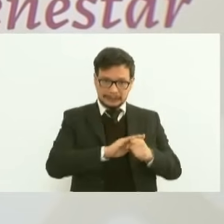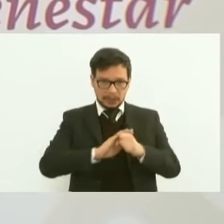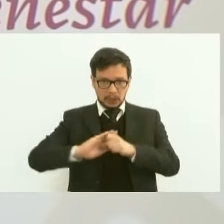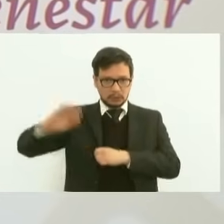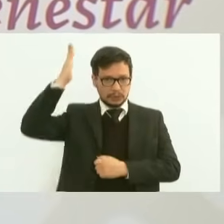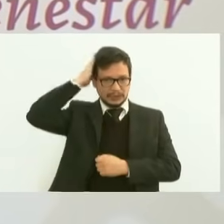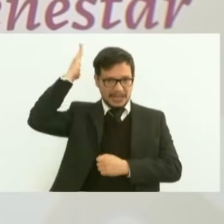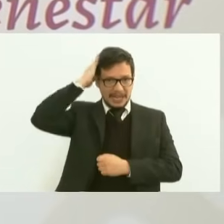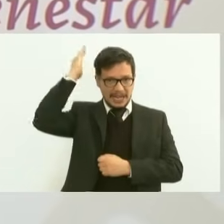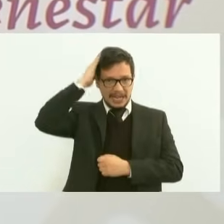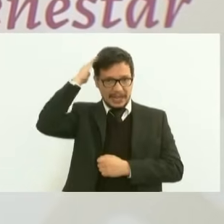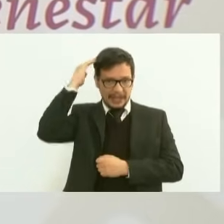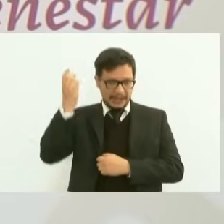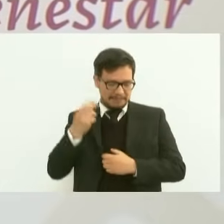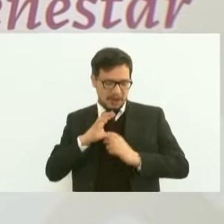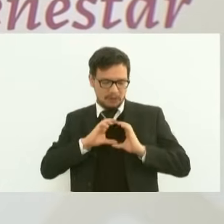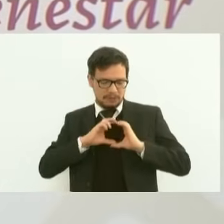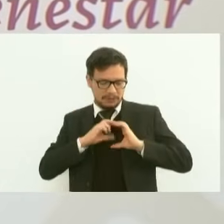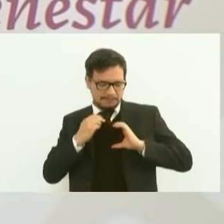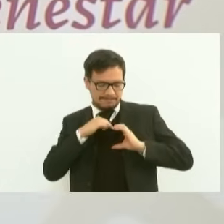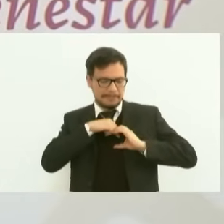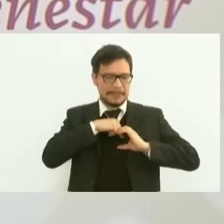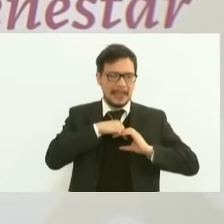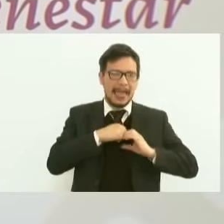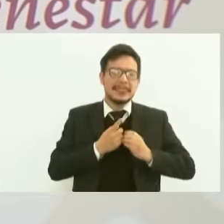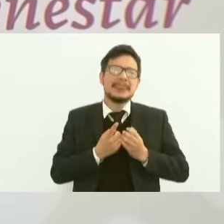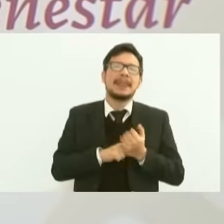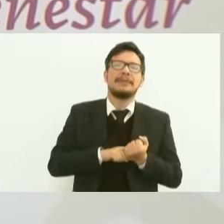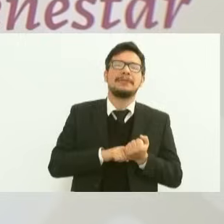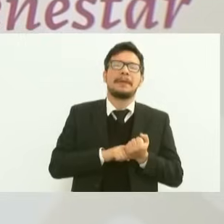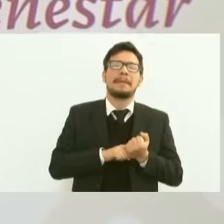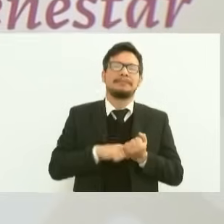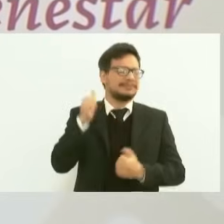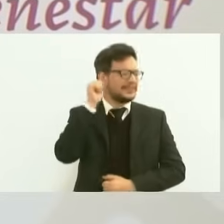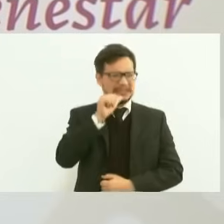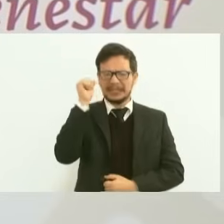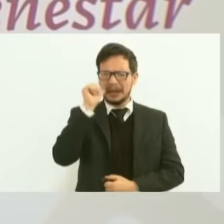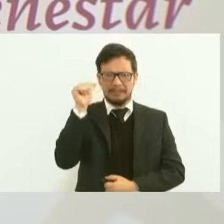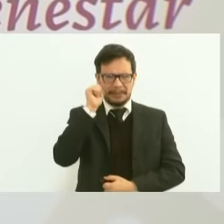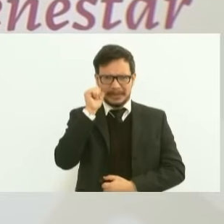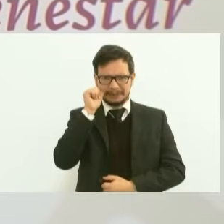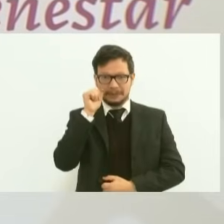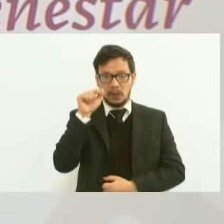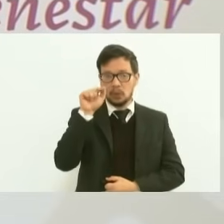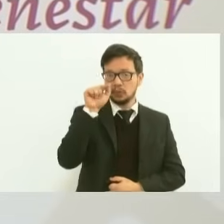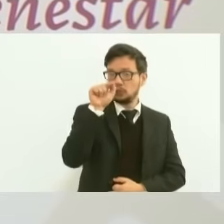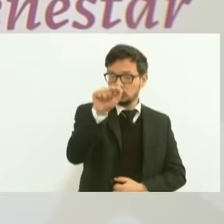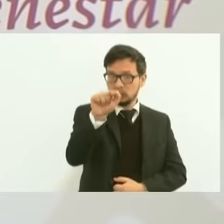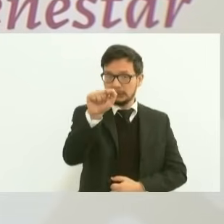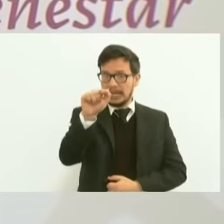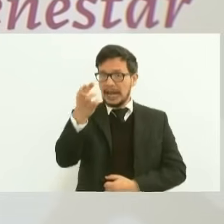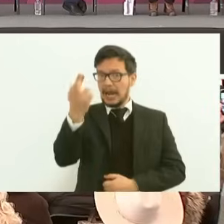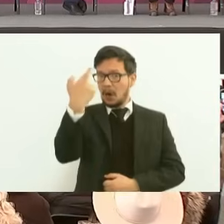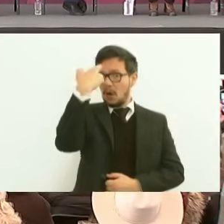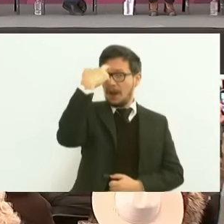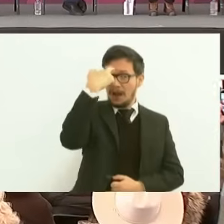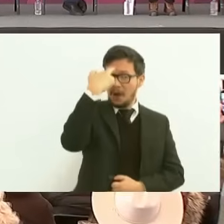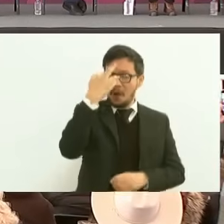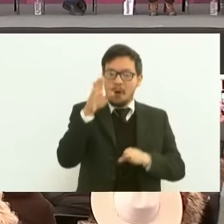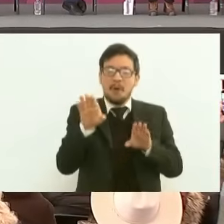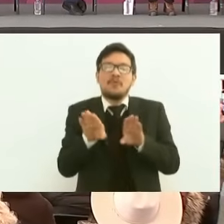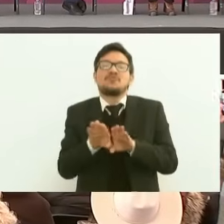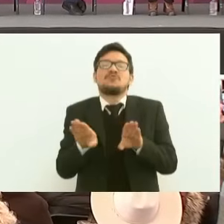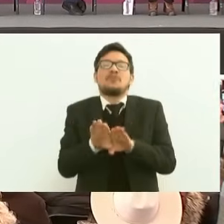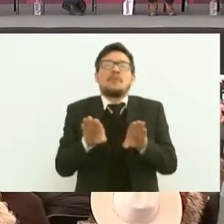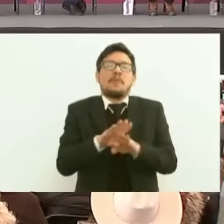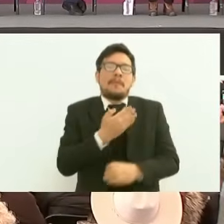por siempre. Usted, presidente, será recordado como el presidente del pueblo y como el